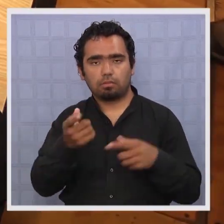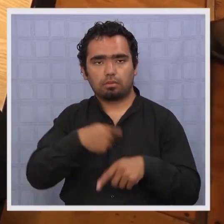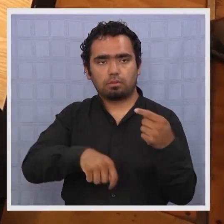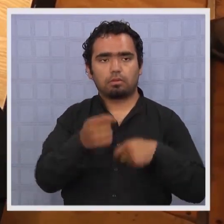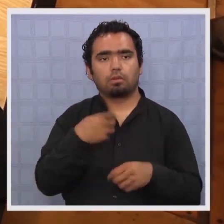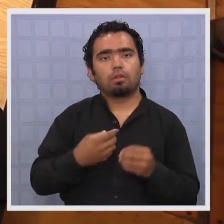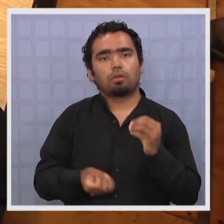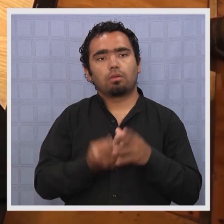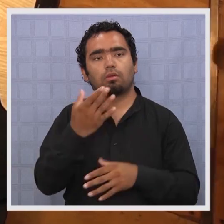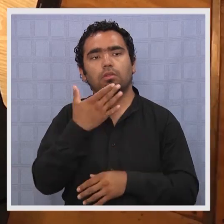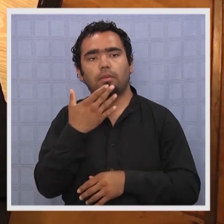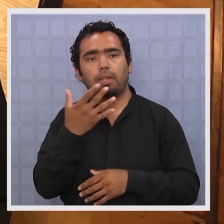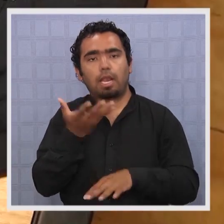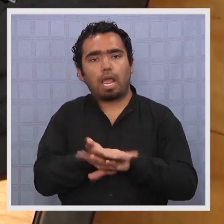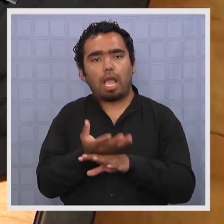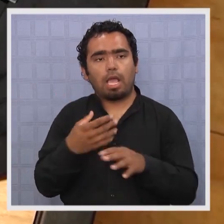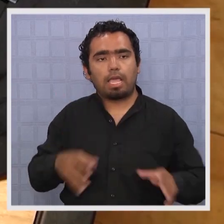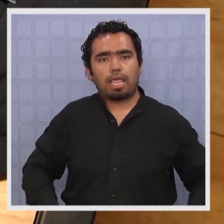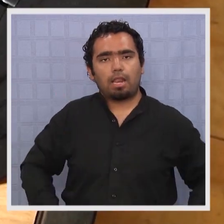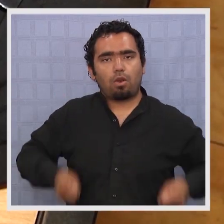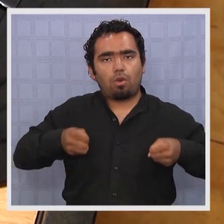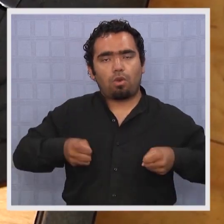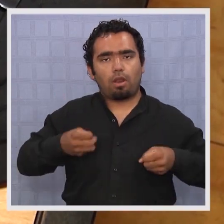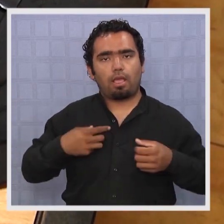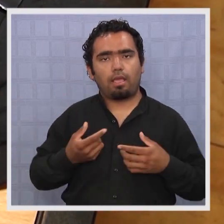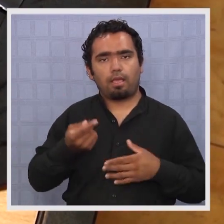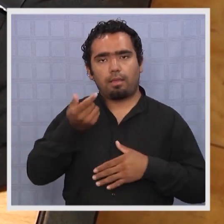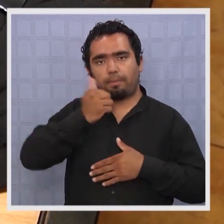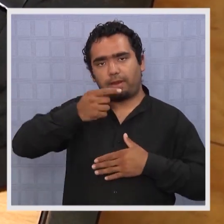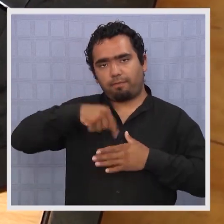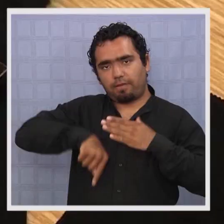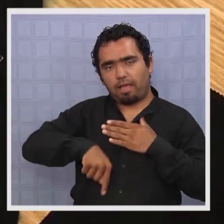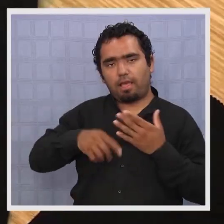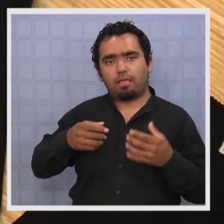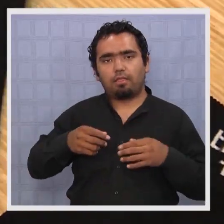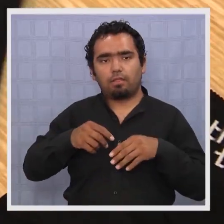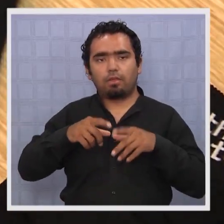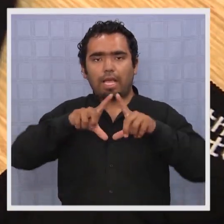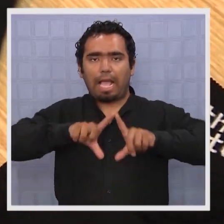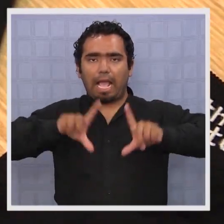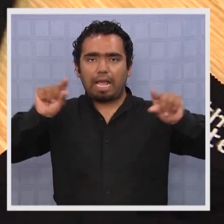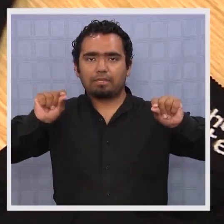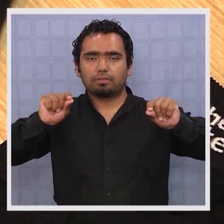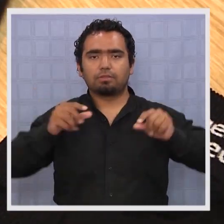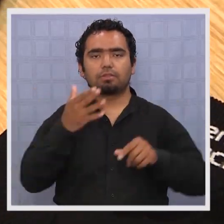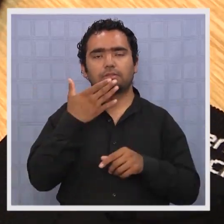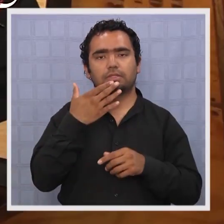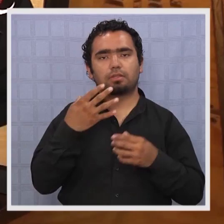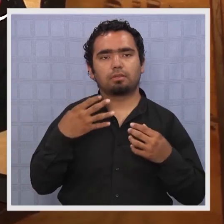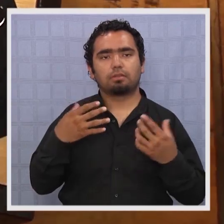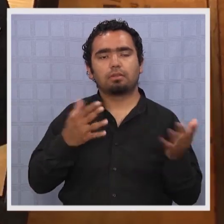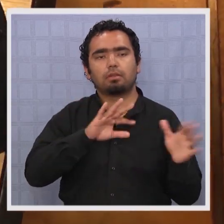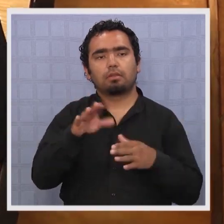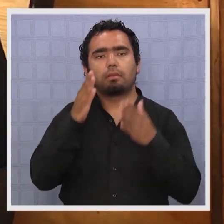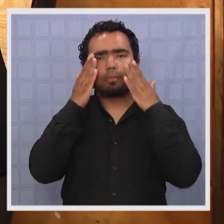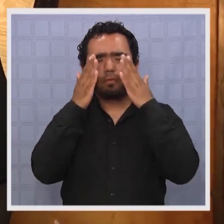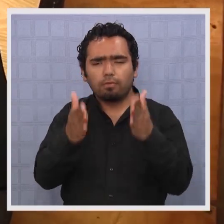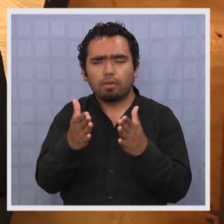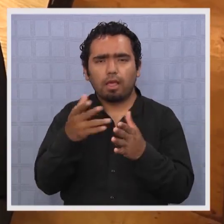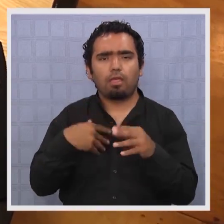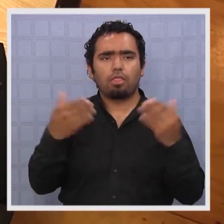también incluyen ropa interior adecuada para estos fines ahora casi todas las prendas lo que es enfocado lo que es